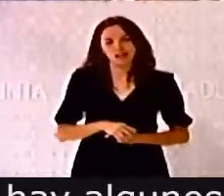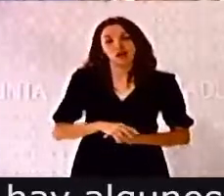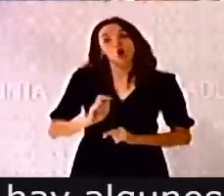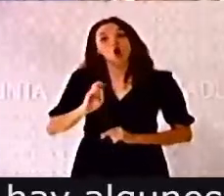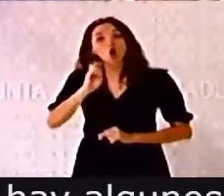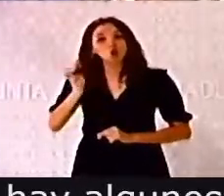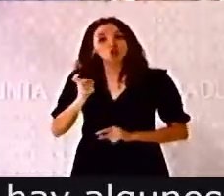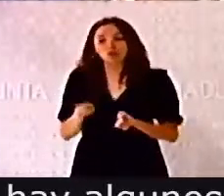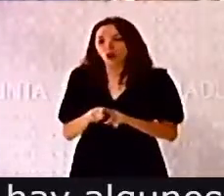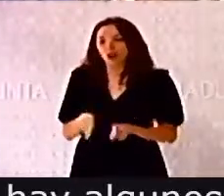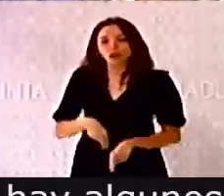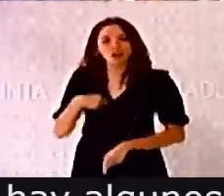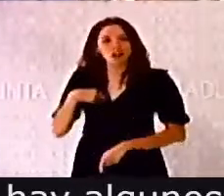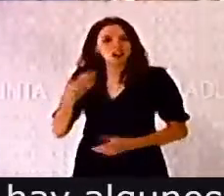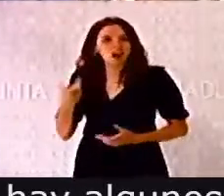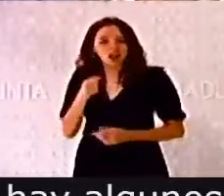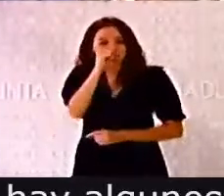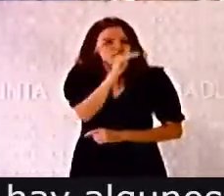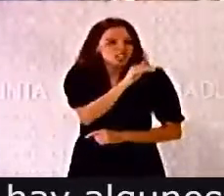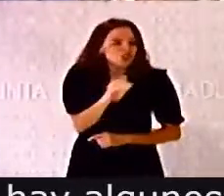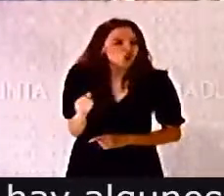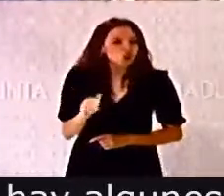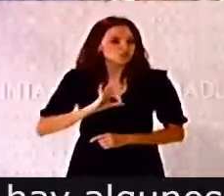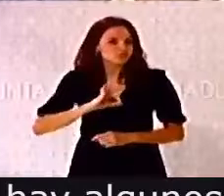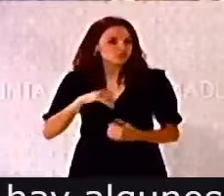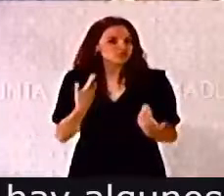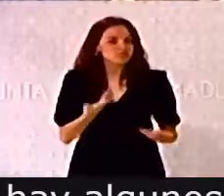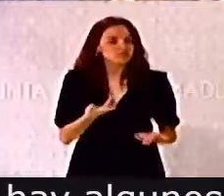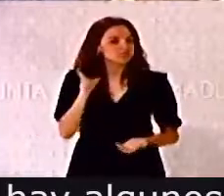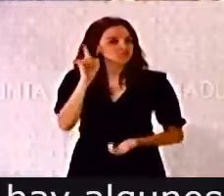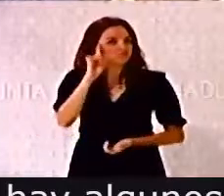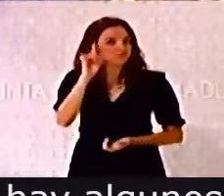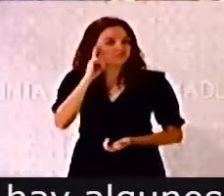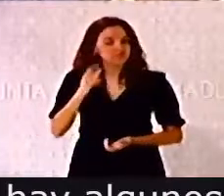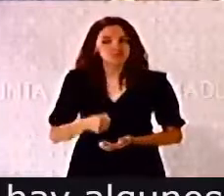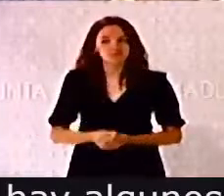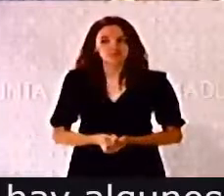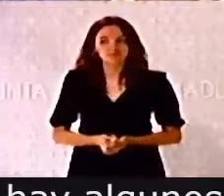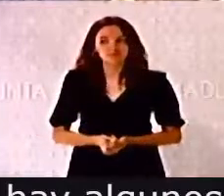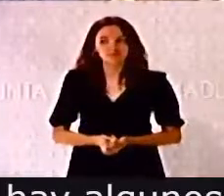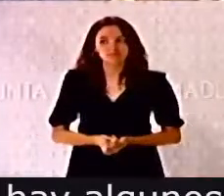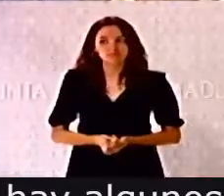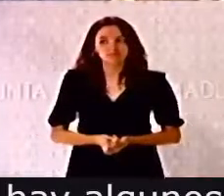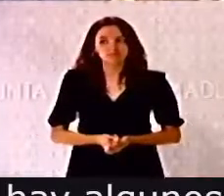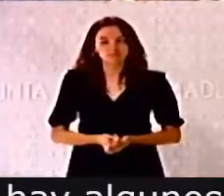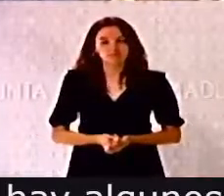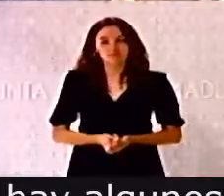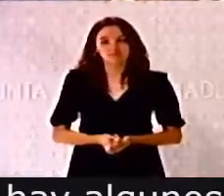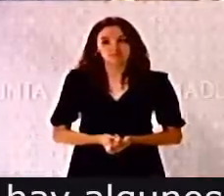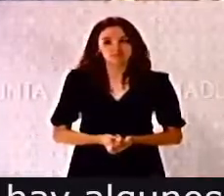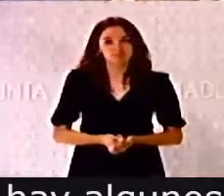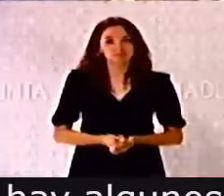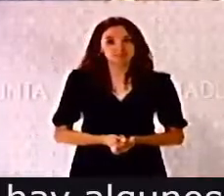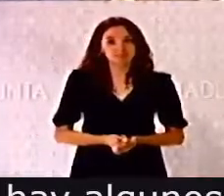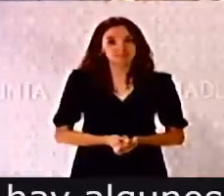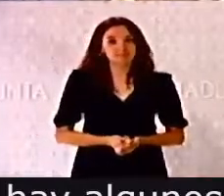muy genéricos, o sea, de los niños, de, no sé, ¿qué le parece? Porque son,